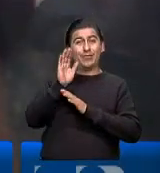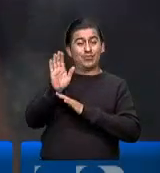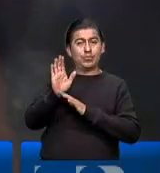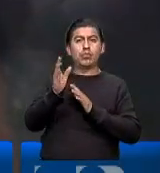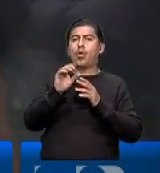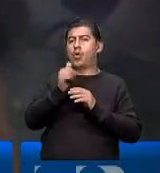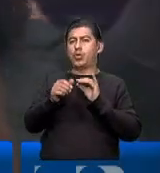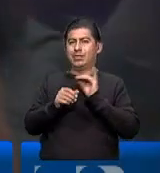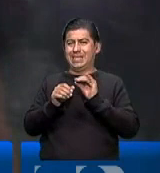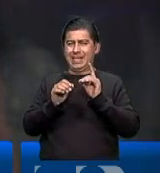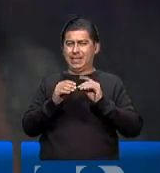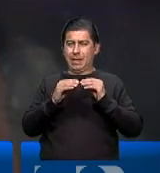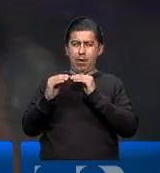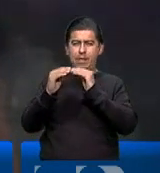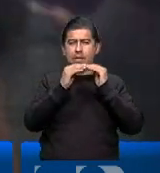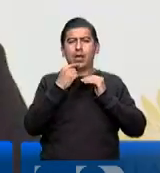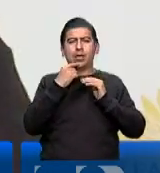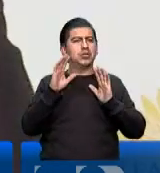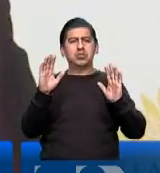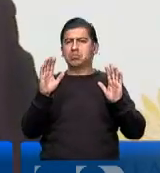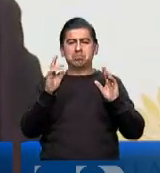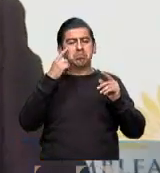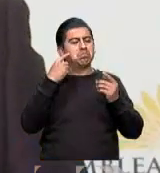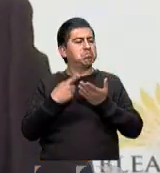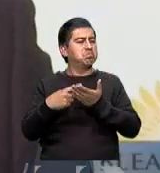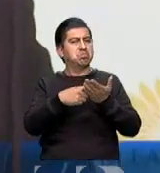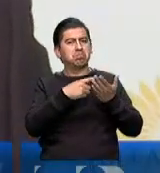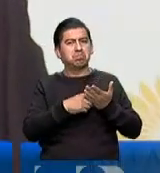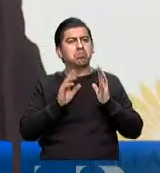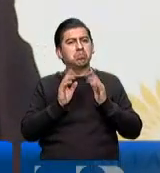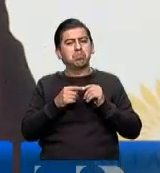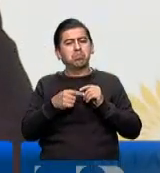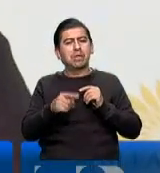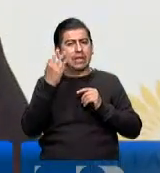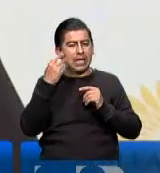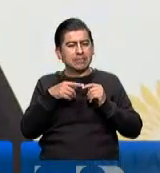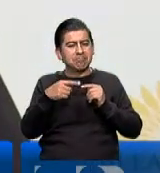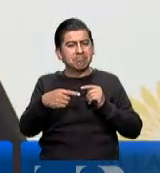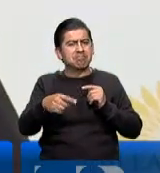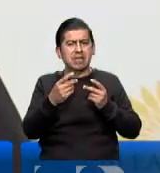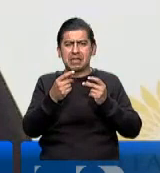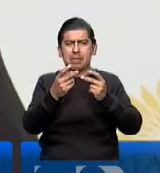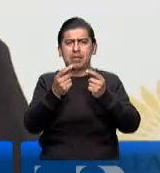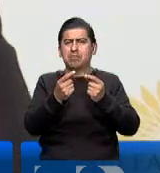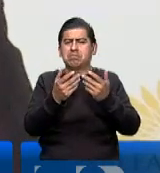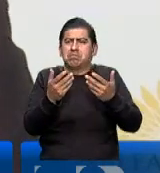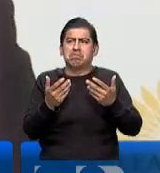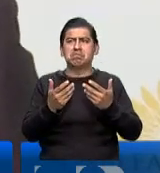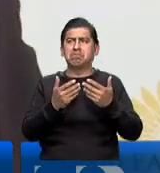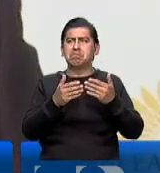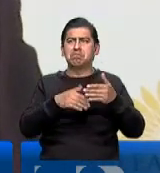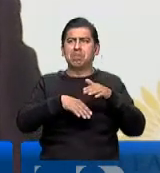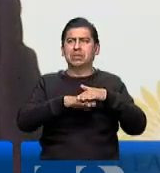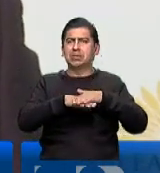anunciaron que presentarán un proyecto para derogar la mostra bajando aspiramos que en unos próximos días no debemos demorar nos debe ser rápido